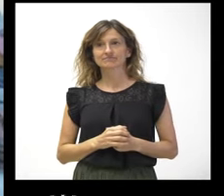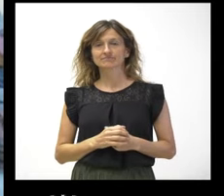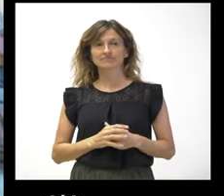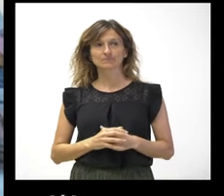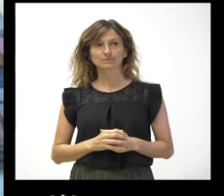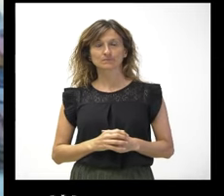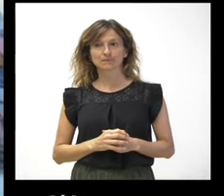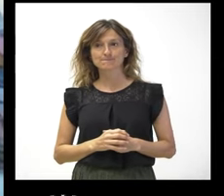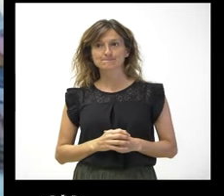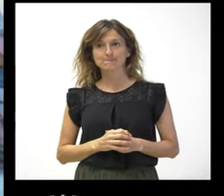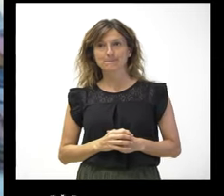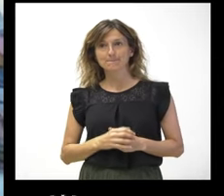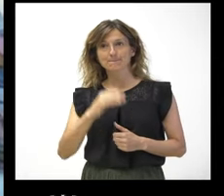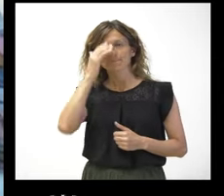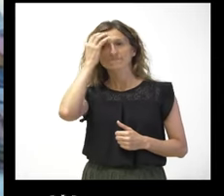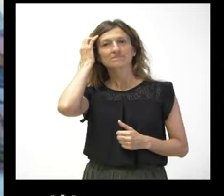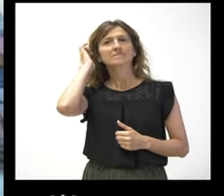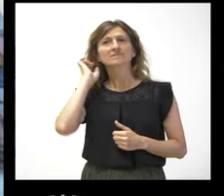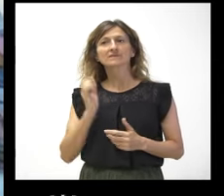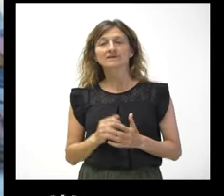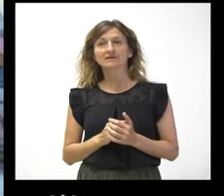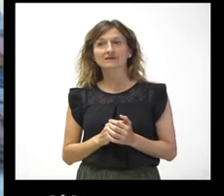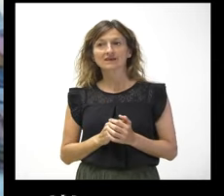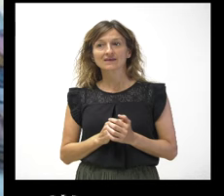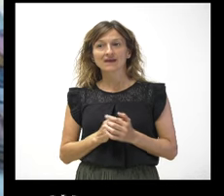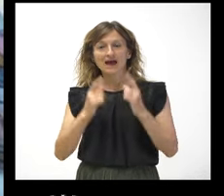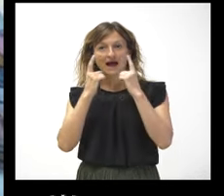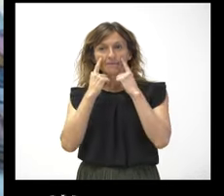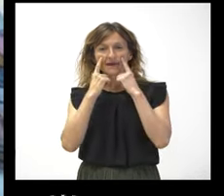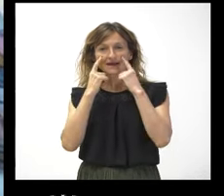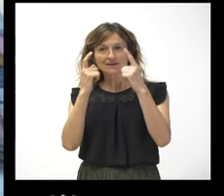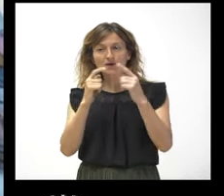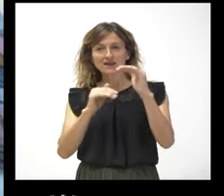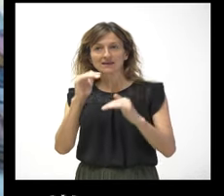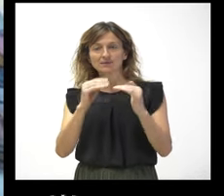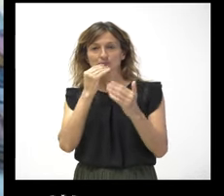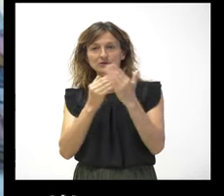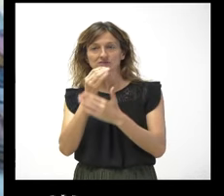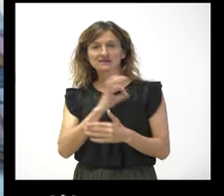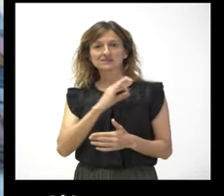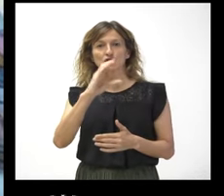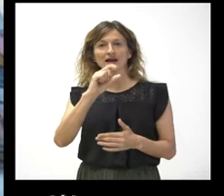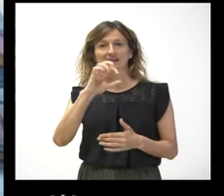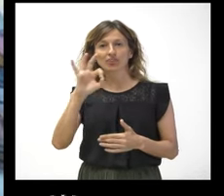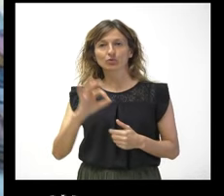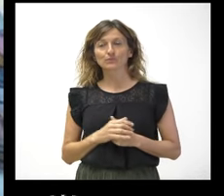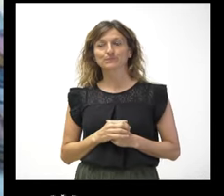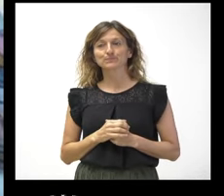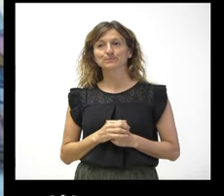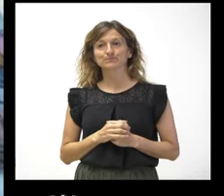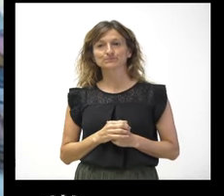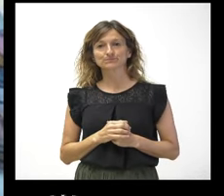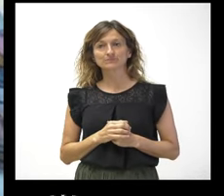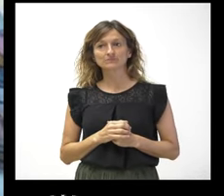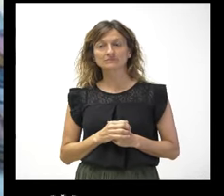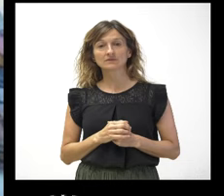pero seguro que le toca hacer menos menos equilibrios Buenos días señor carrio yo le quería preguntar por el